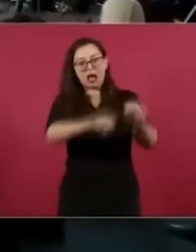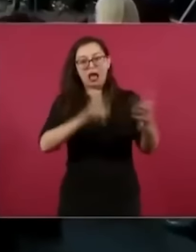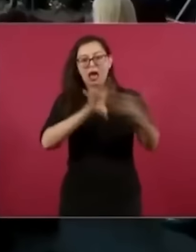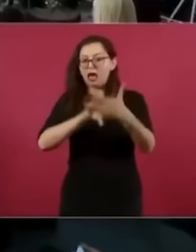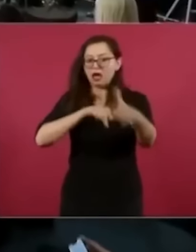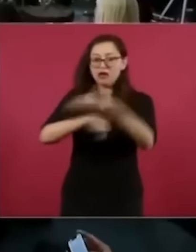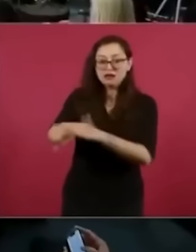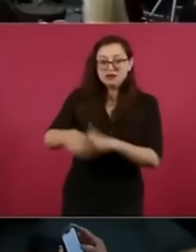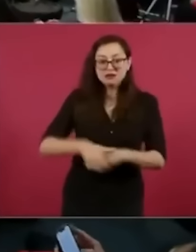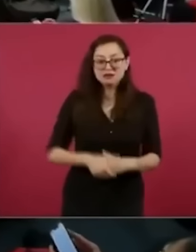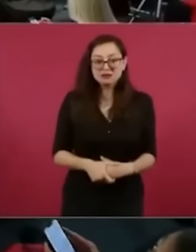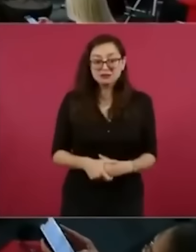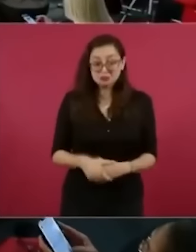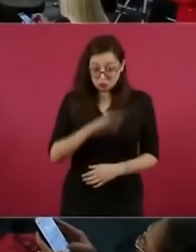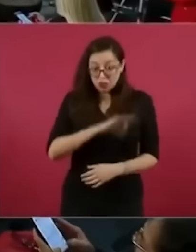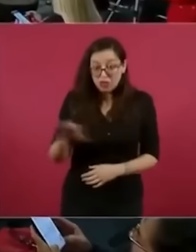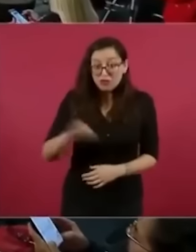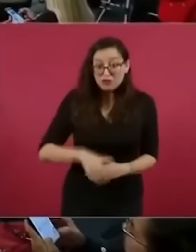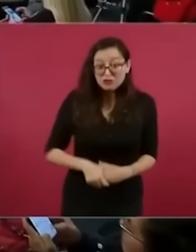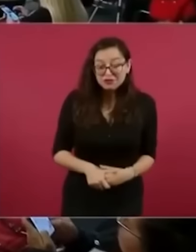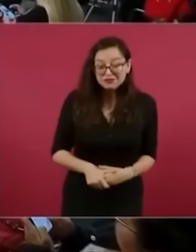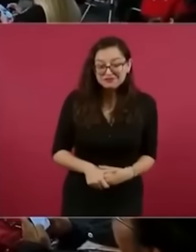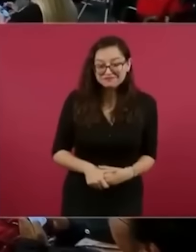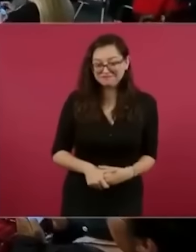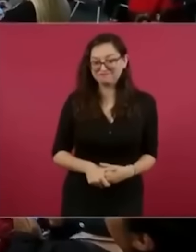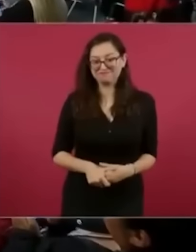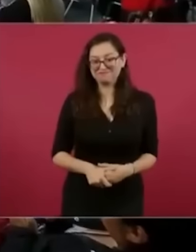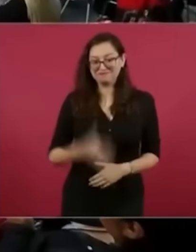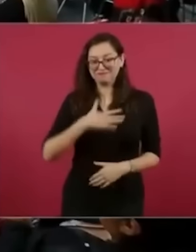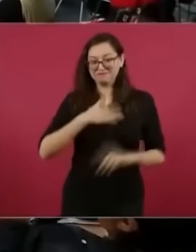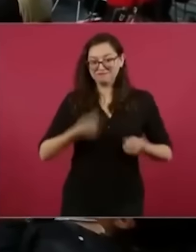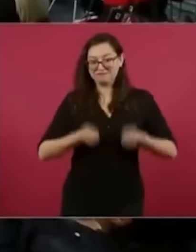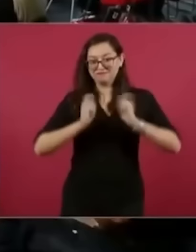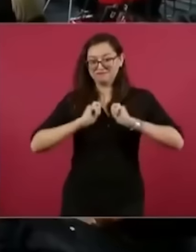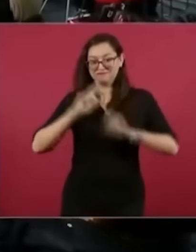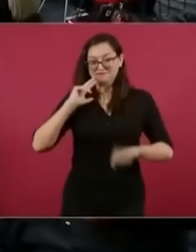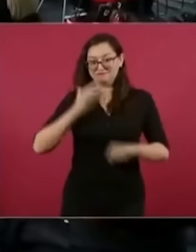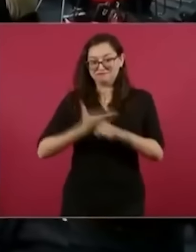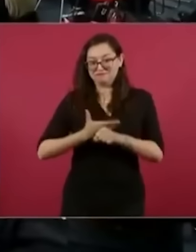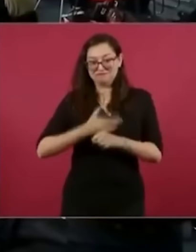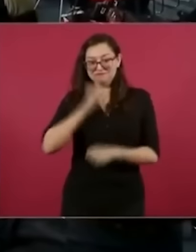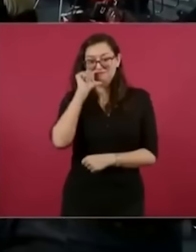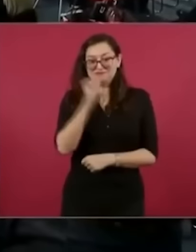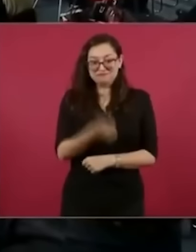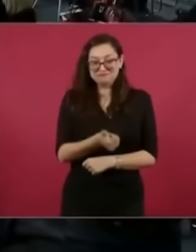eso no me corresponde eso le corresponde a un